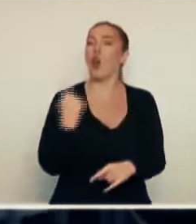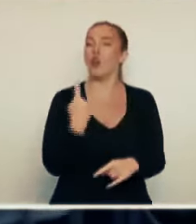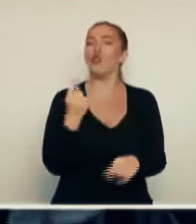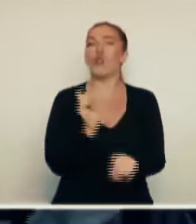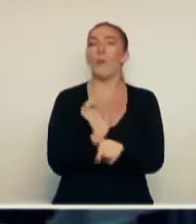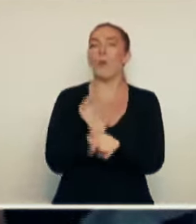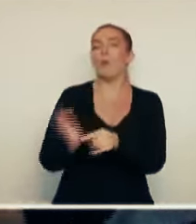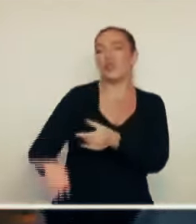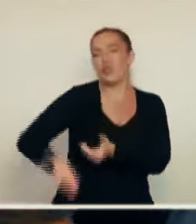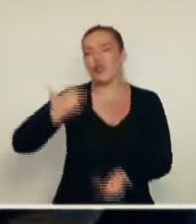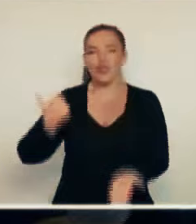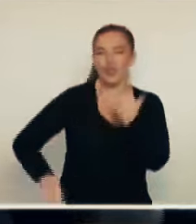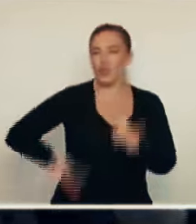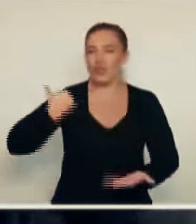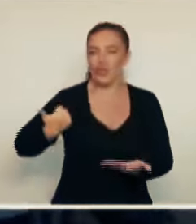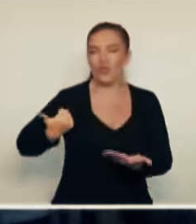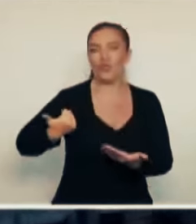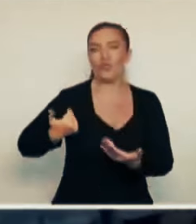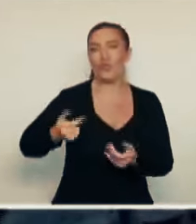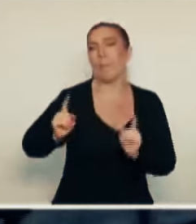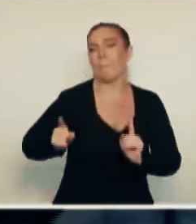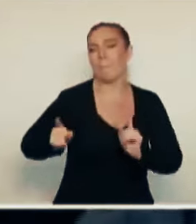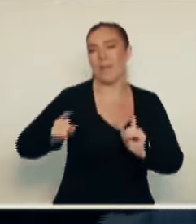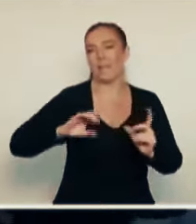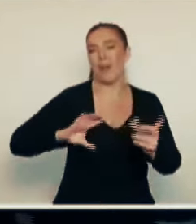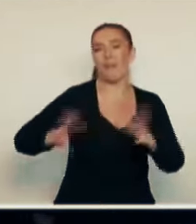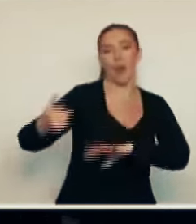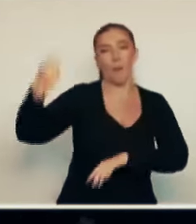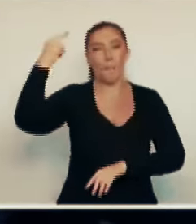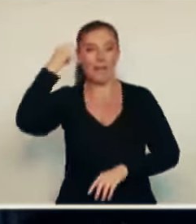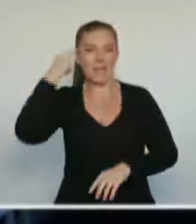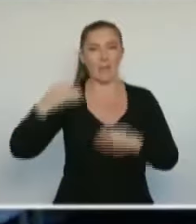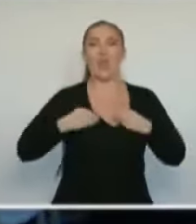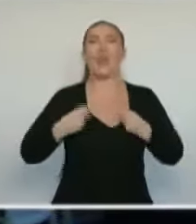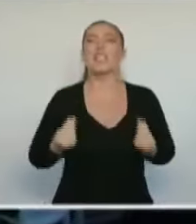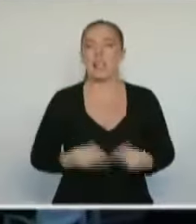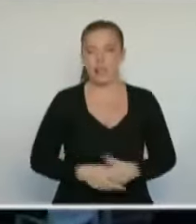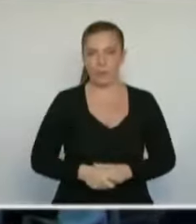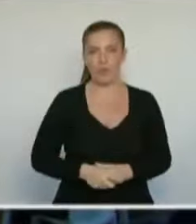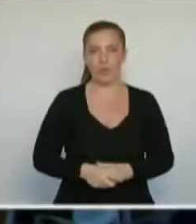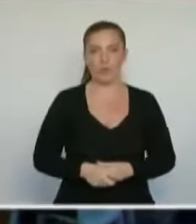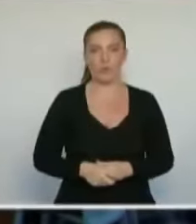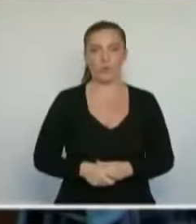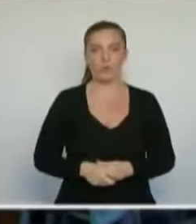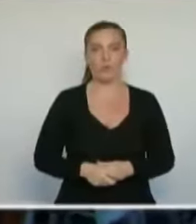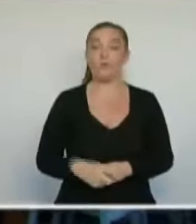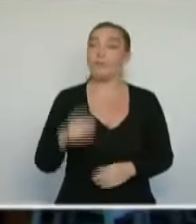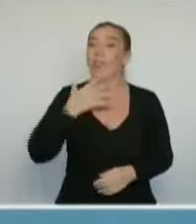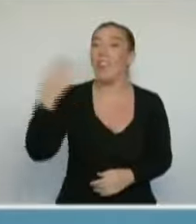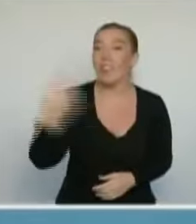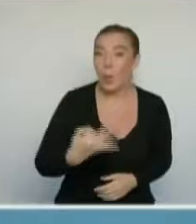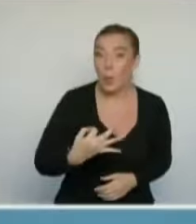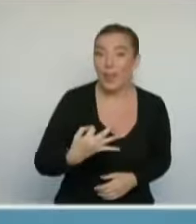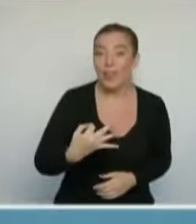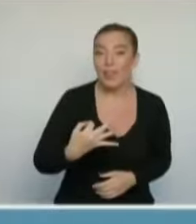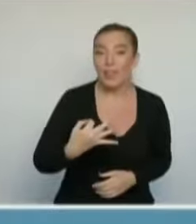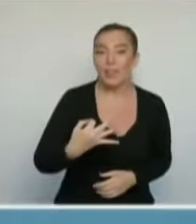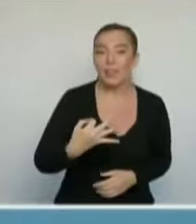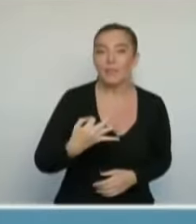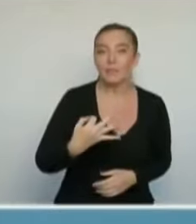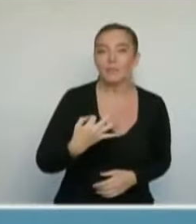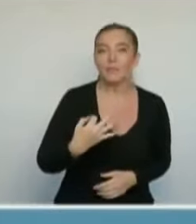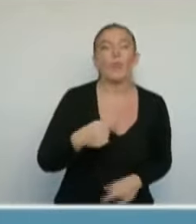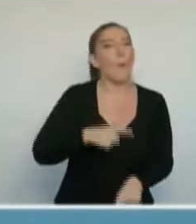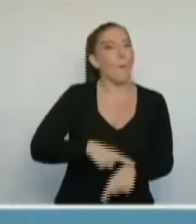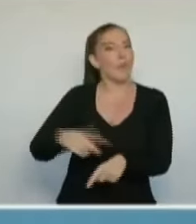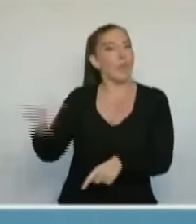desentrañar desde las mismas categorías de pensamiento lo que nos pasa. Pero la verdad que cuando